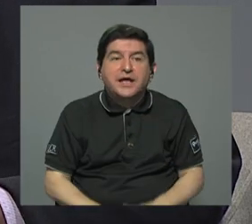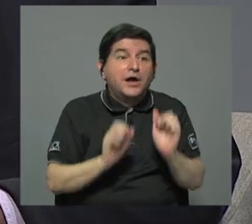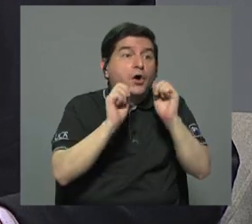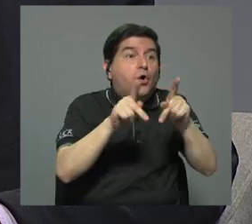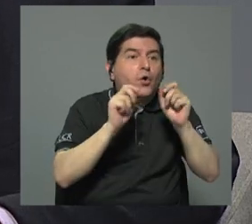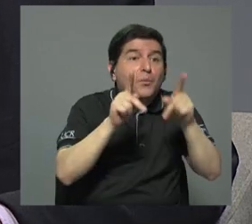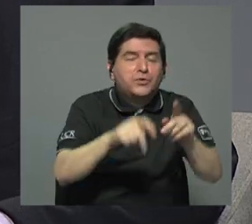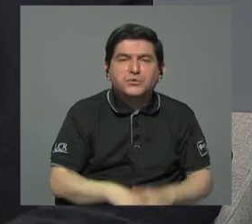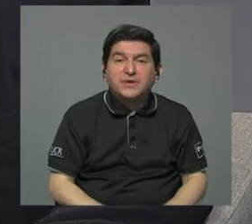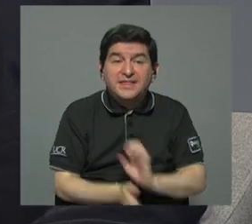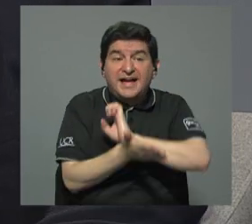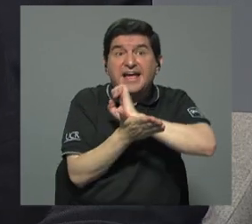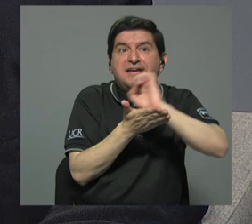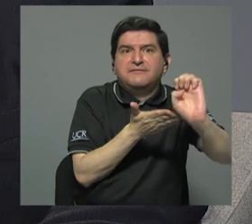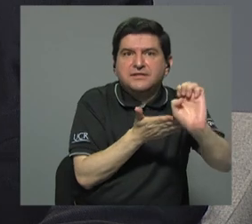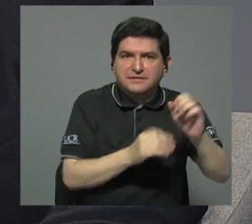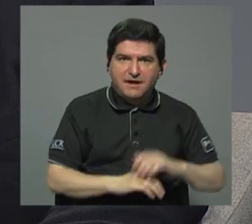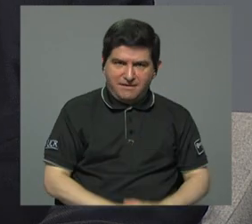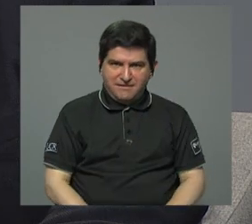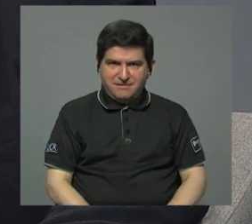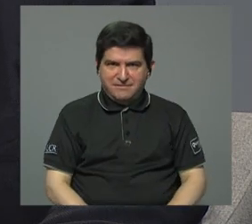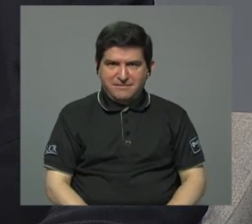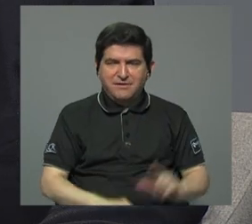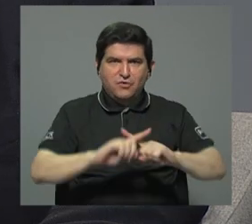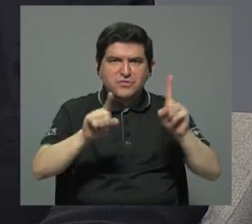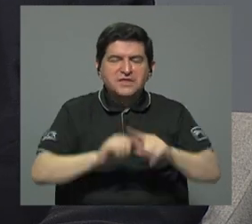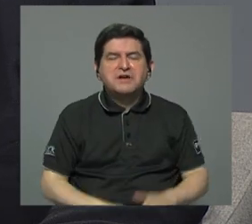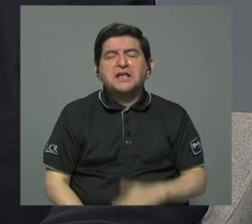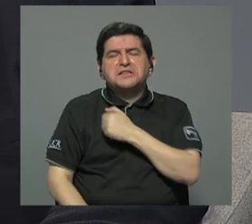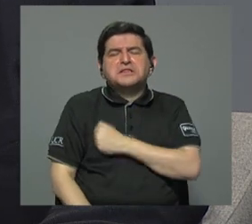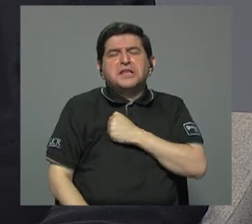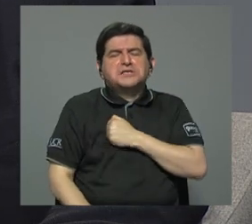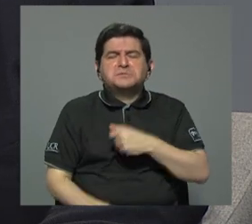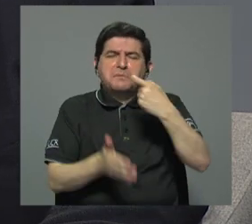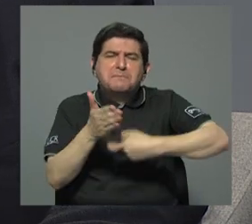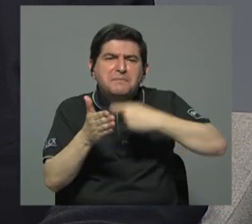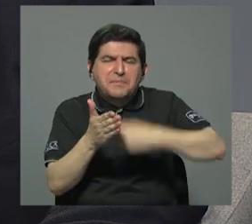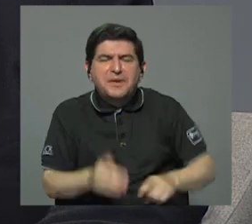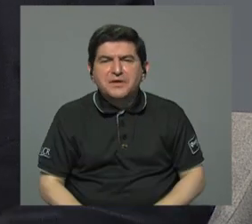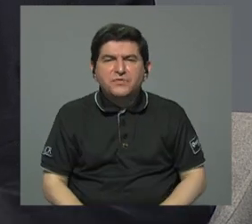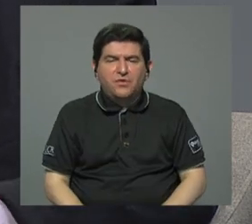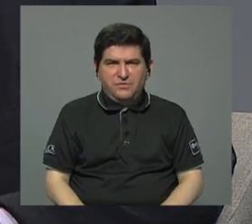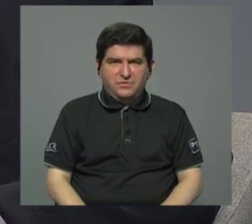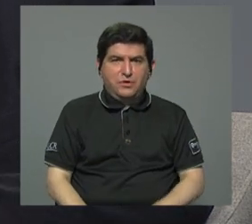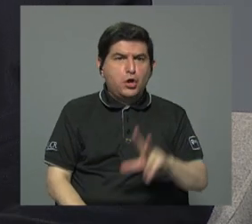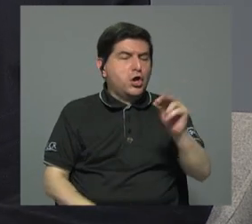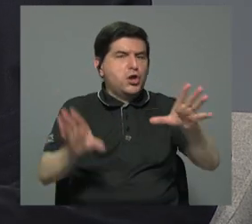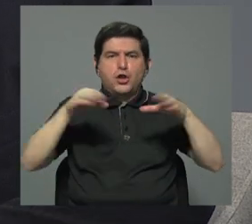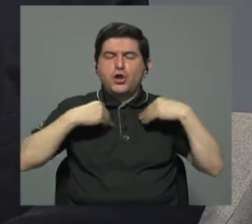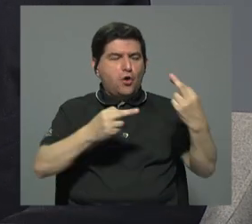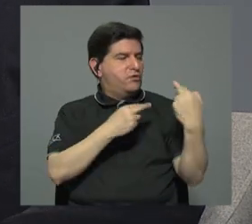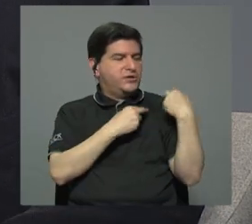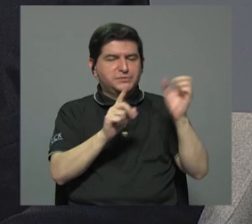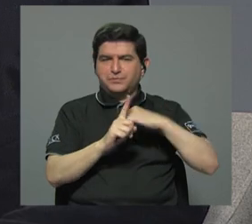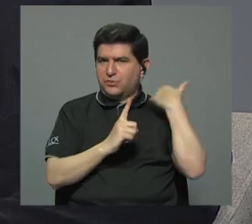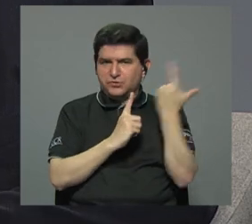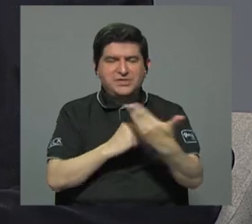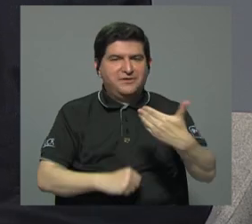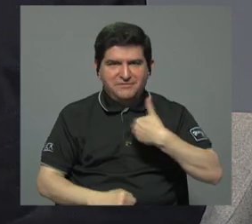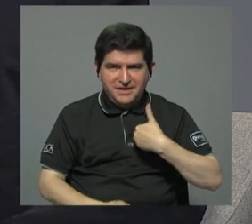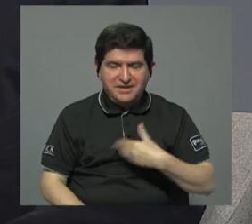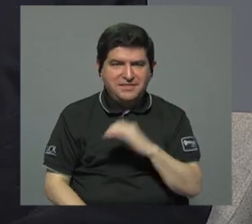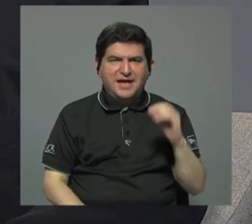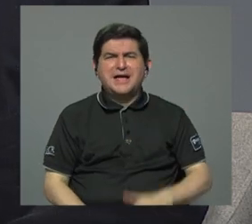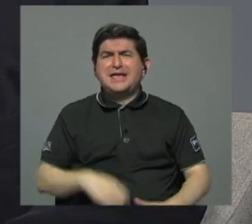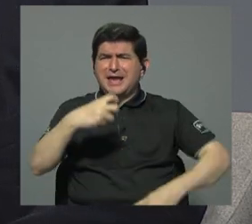para saltarse por medio de las amnistías tributarias, de las condonaciones de deudas, y no asumir la responsabilidad social que tienen y la